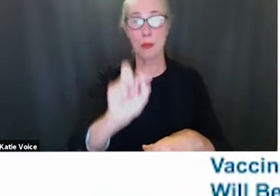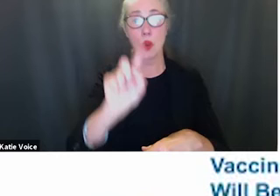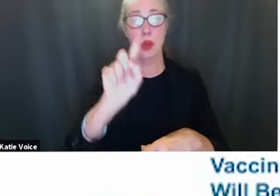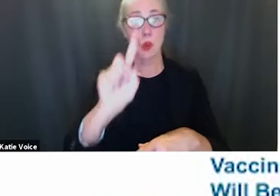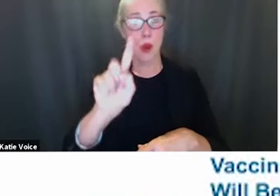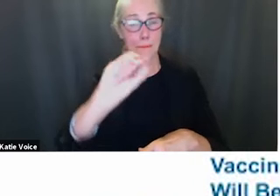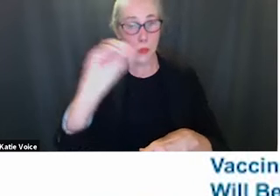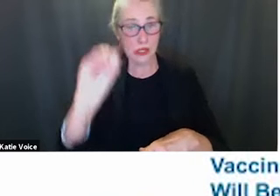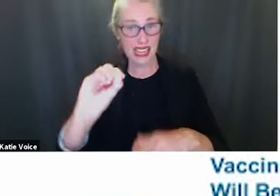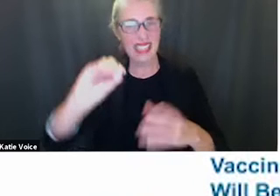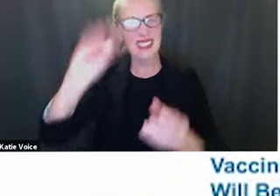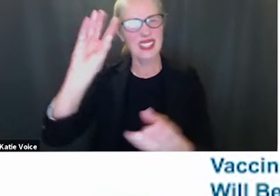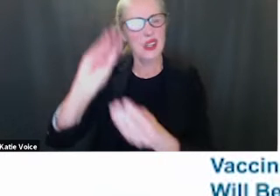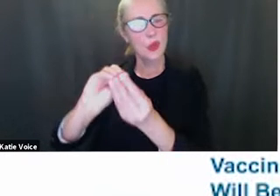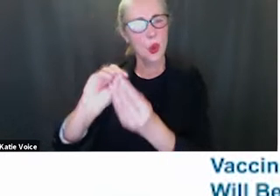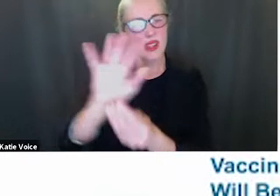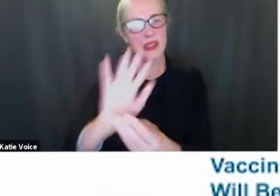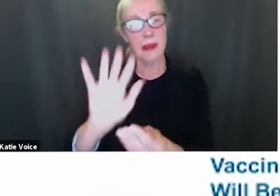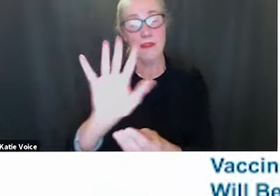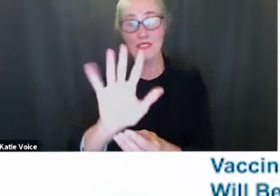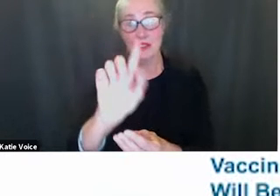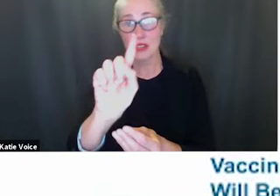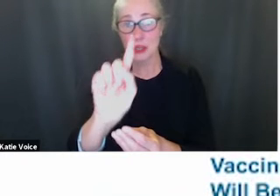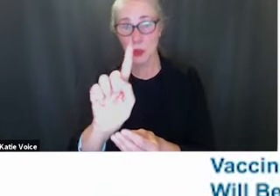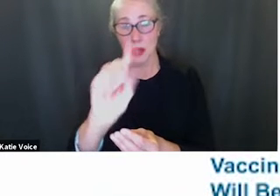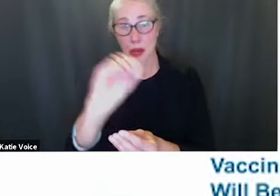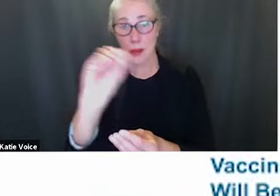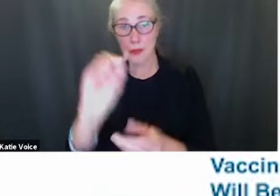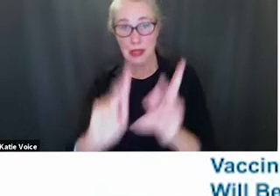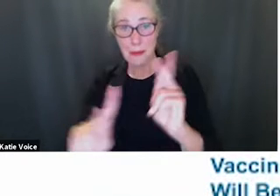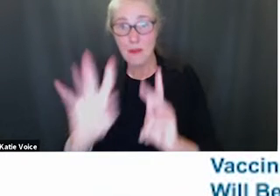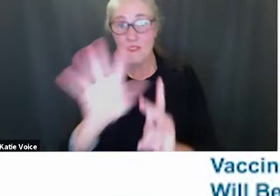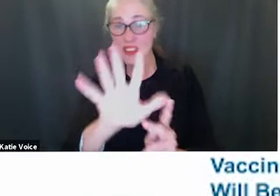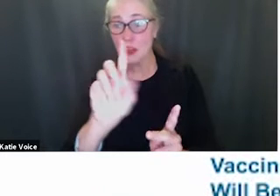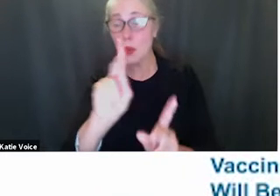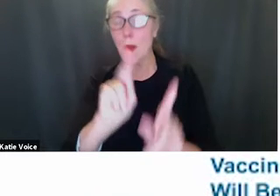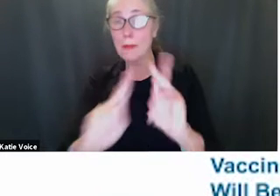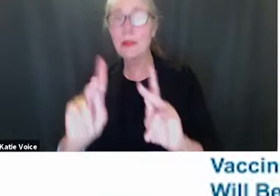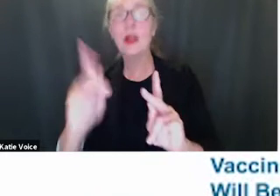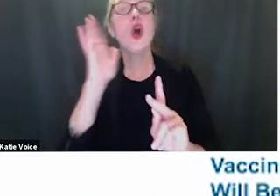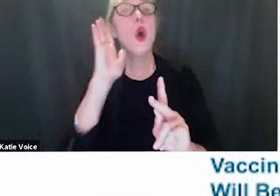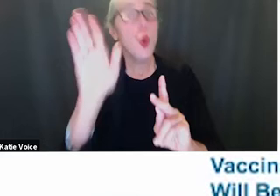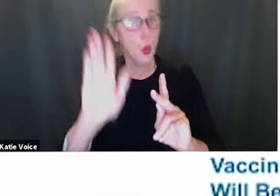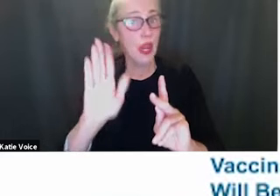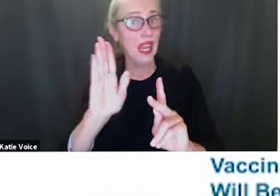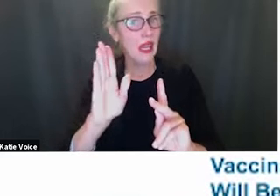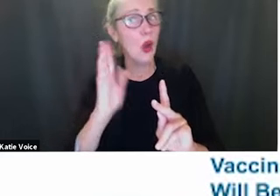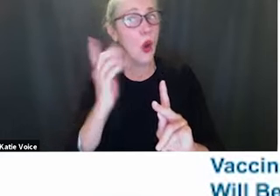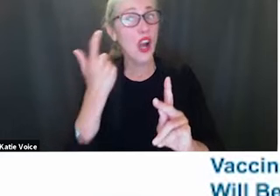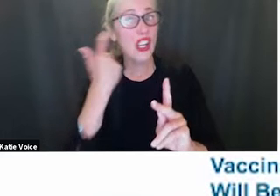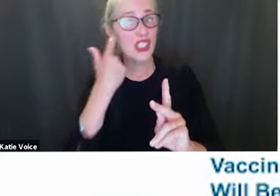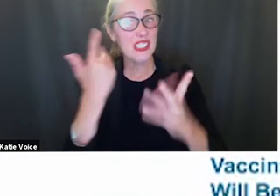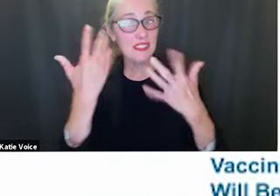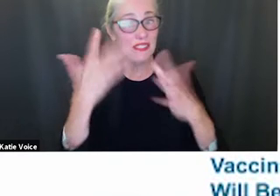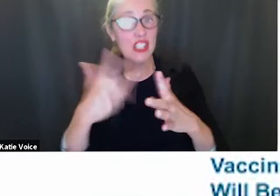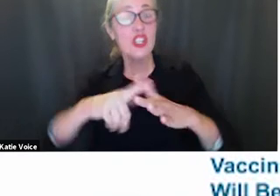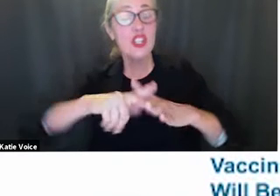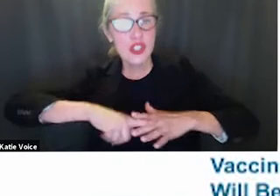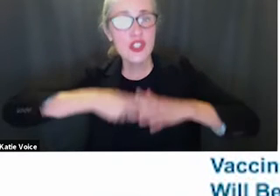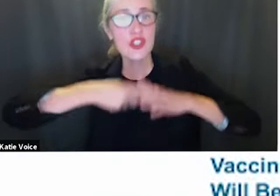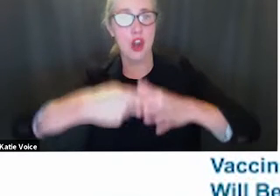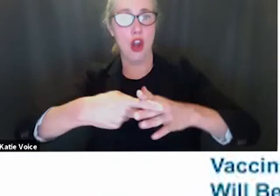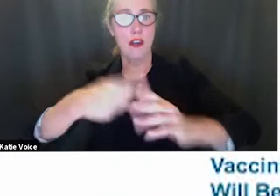o 51 personas han comenzado el proceso de vacunación o van a comenzar el proceso de vacunación